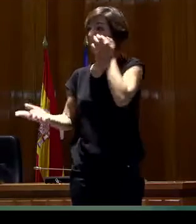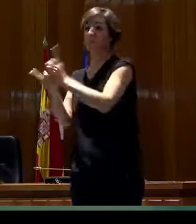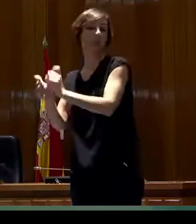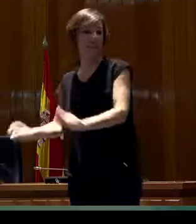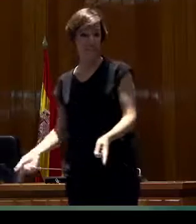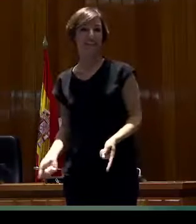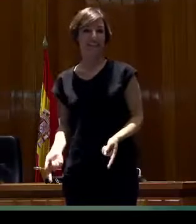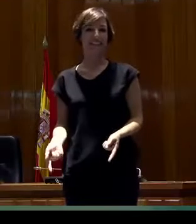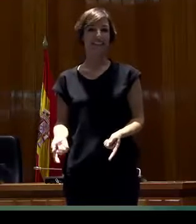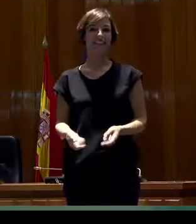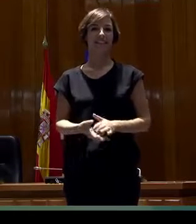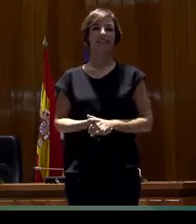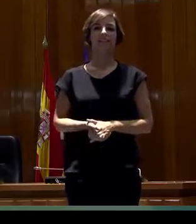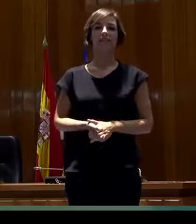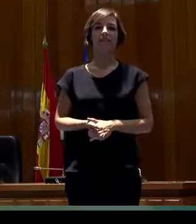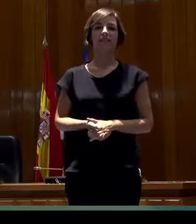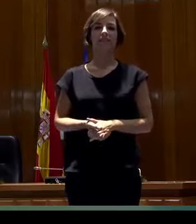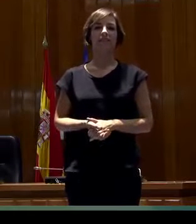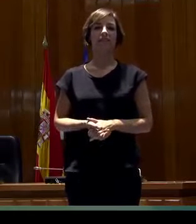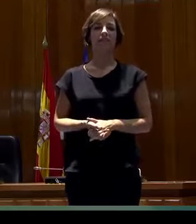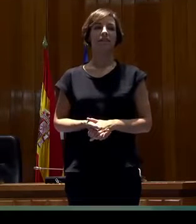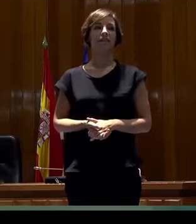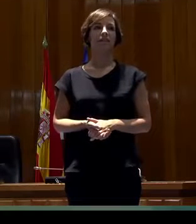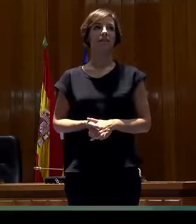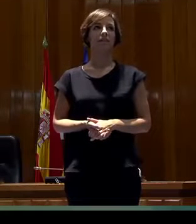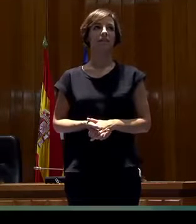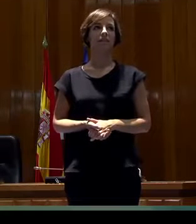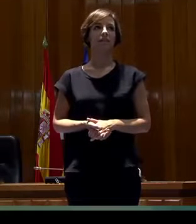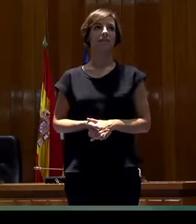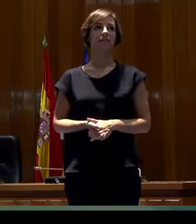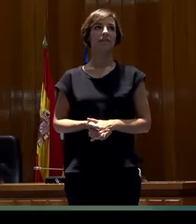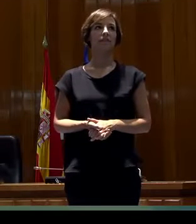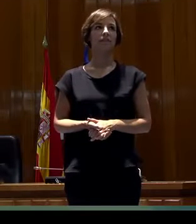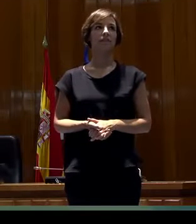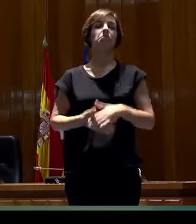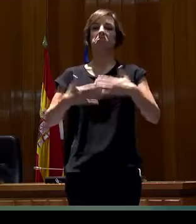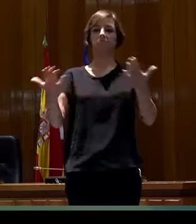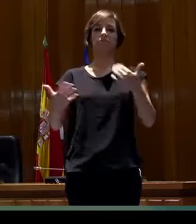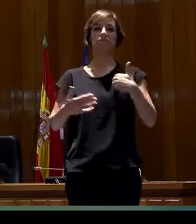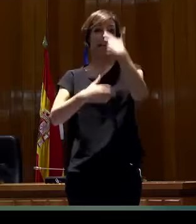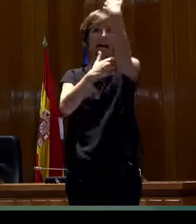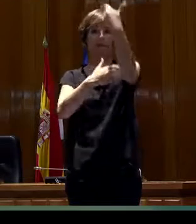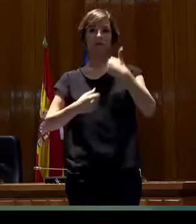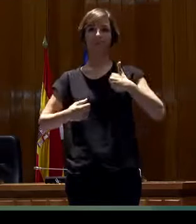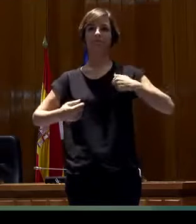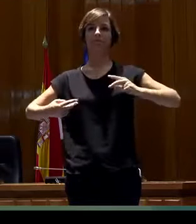Es lógico que al verme interpretando